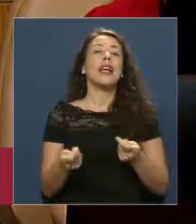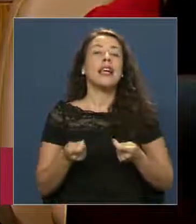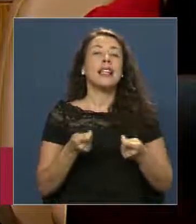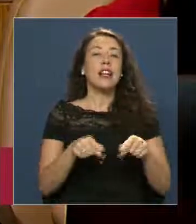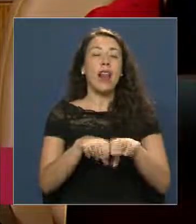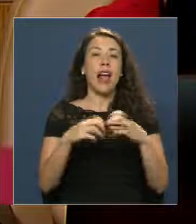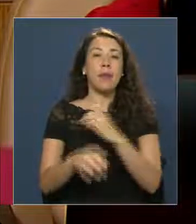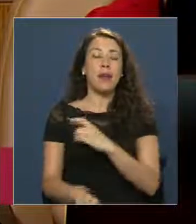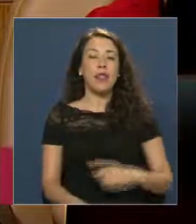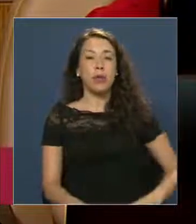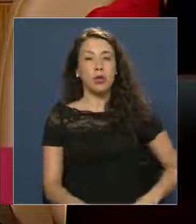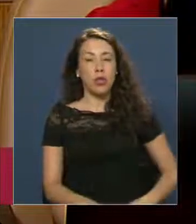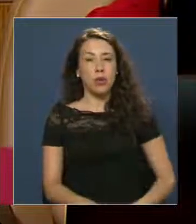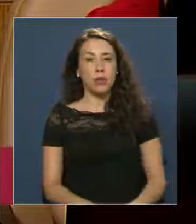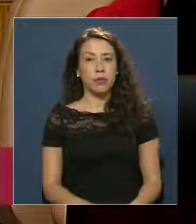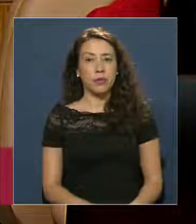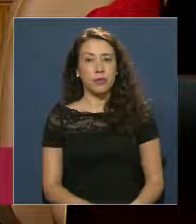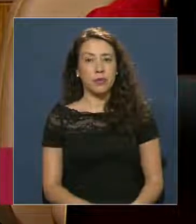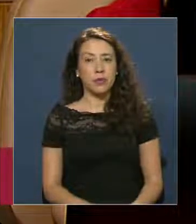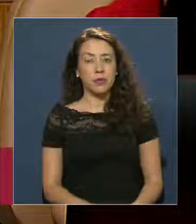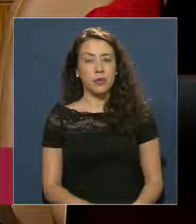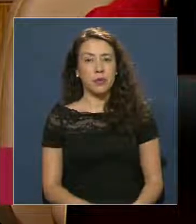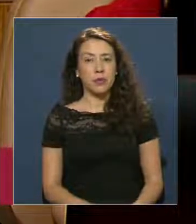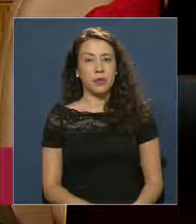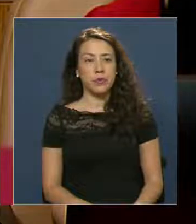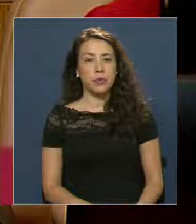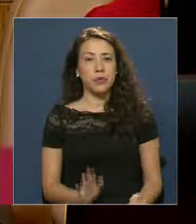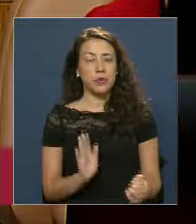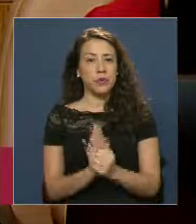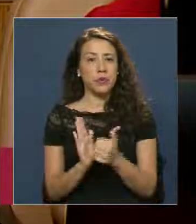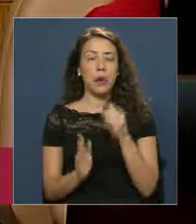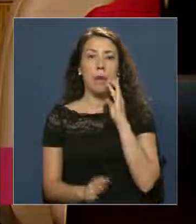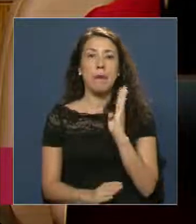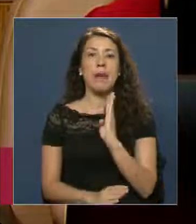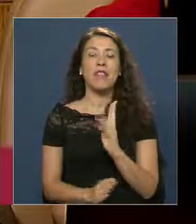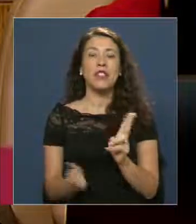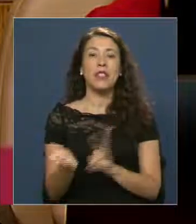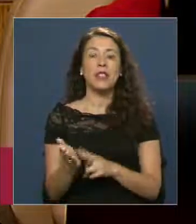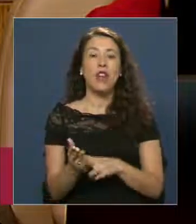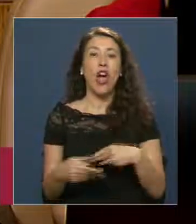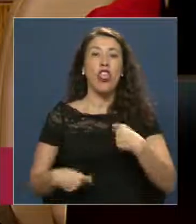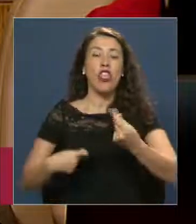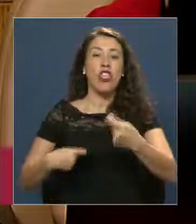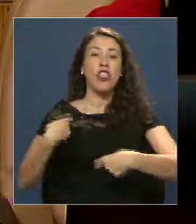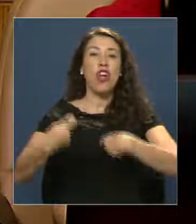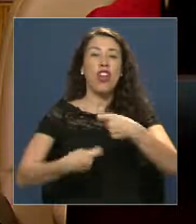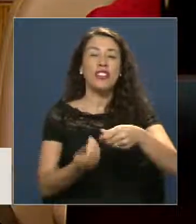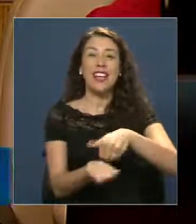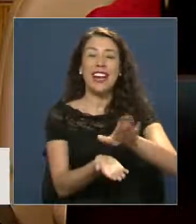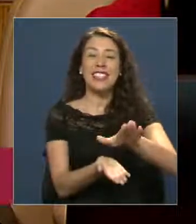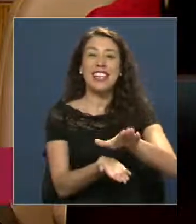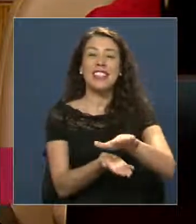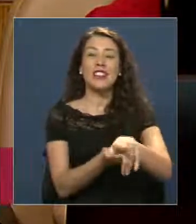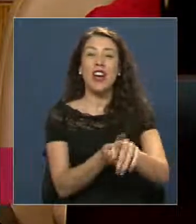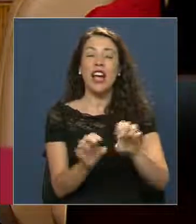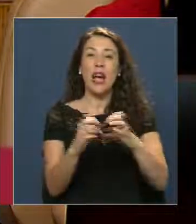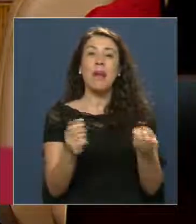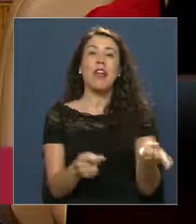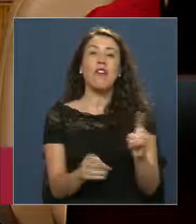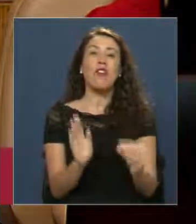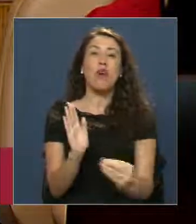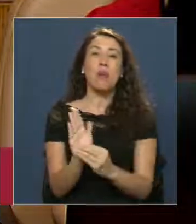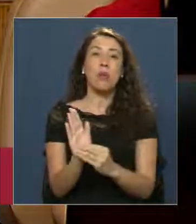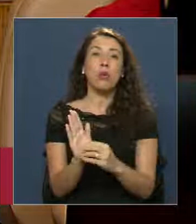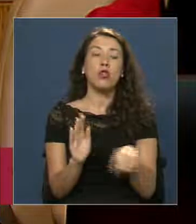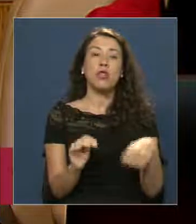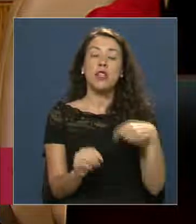Cámara. En el artículo sexto, en los beneficios tributarios de las donaciones rechazadas en la Cámara y repuestos ahora en el proyecto original